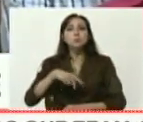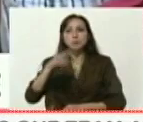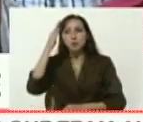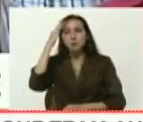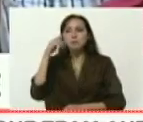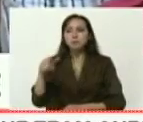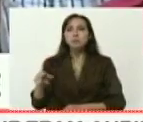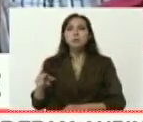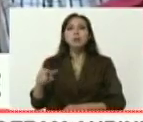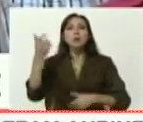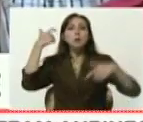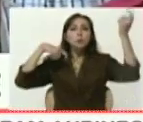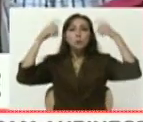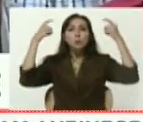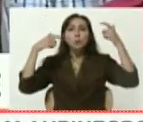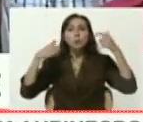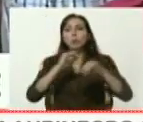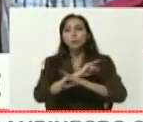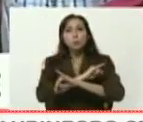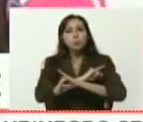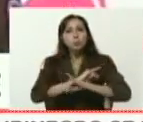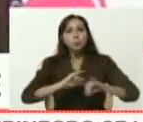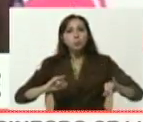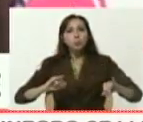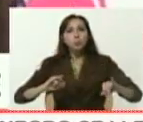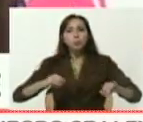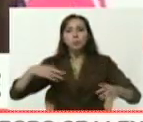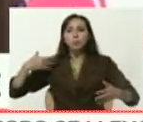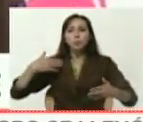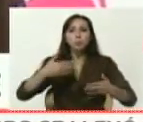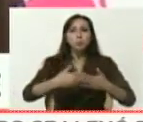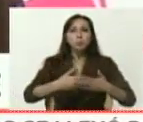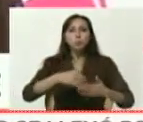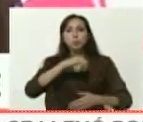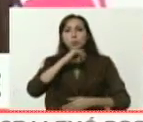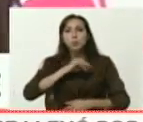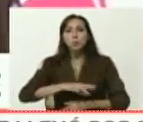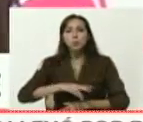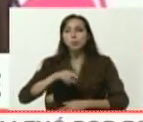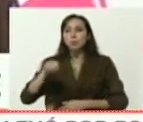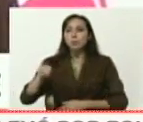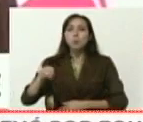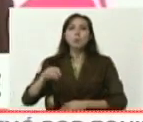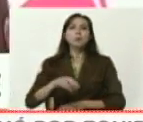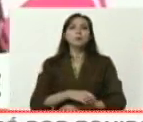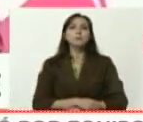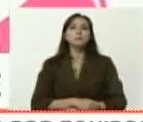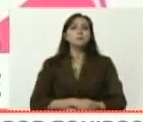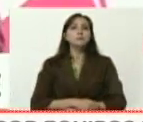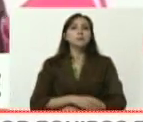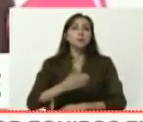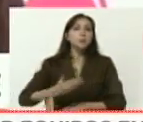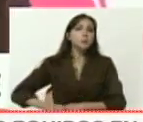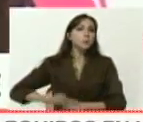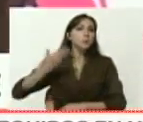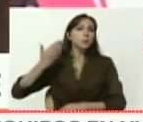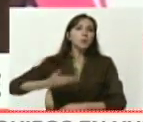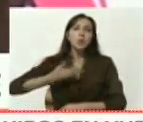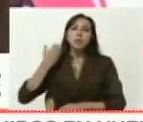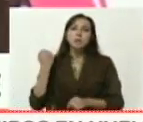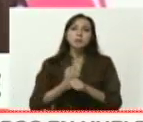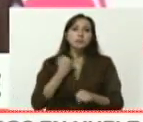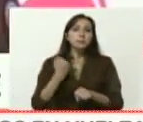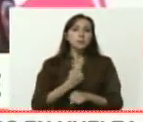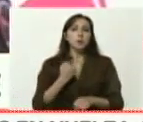Jorge Rodríguez, padre. Su gigante tarea, o su gigantesca tarea, lo